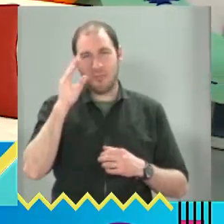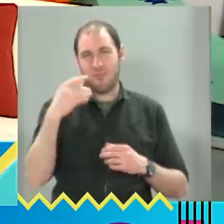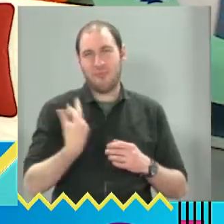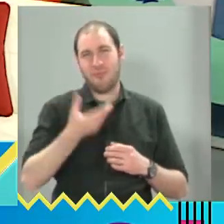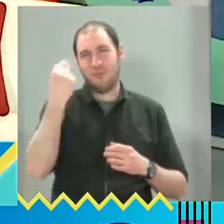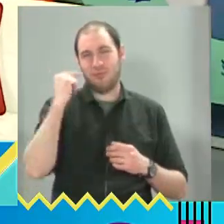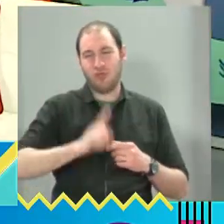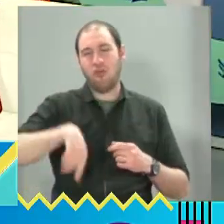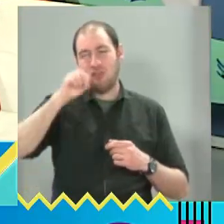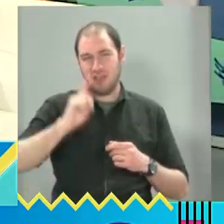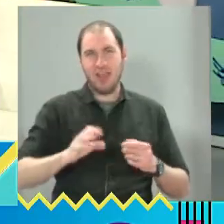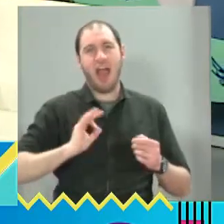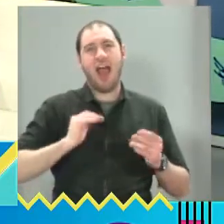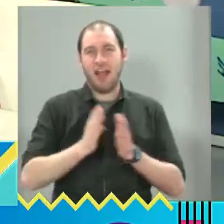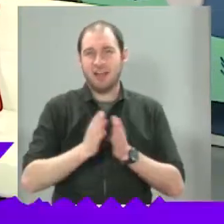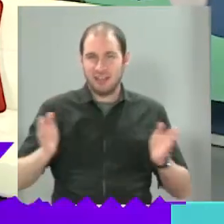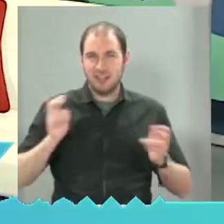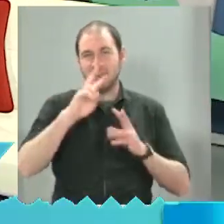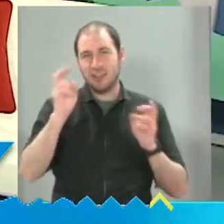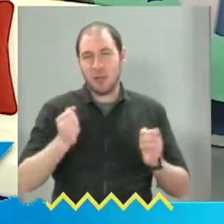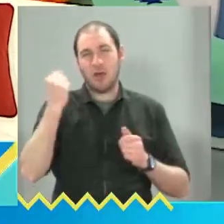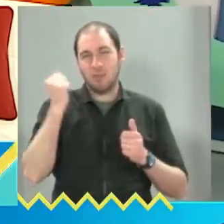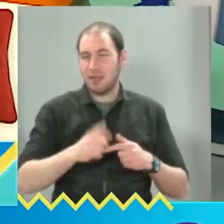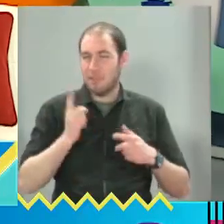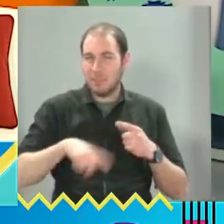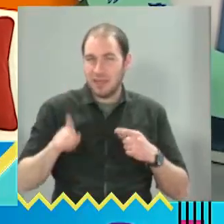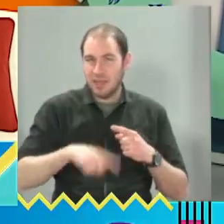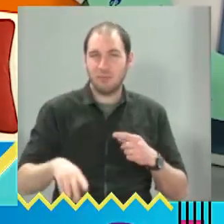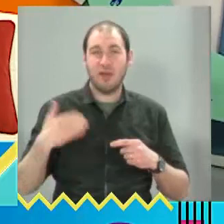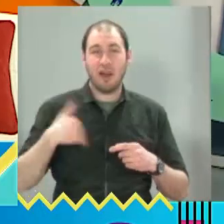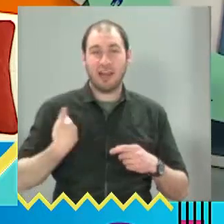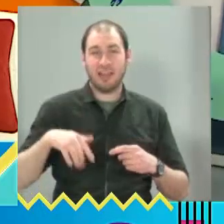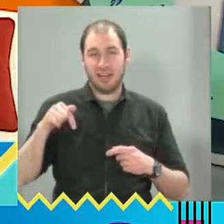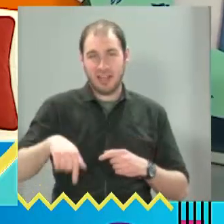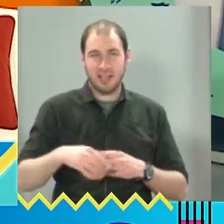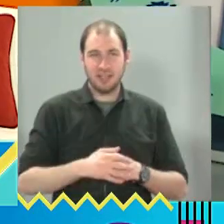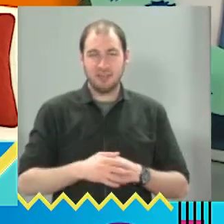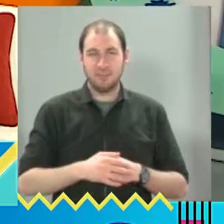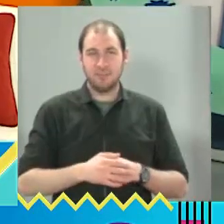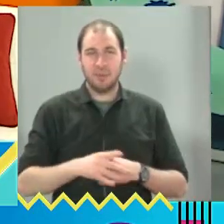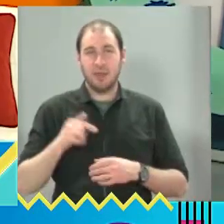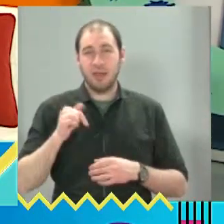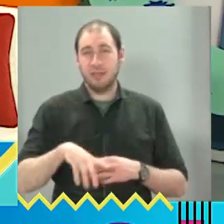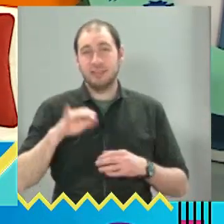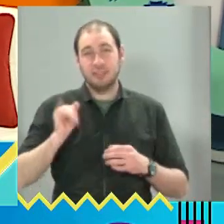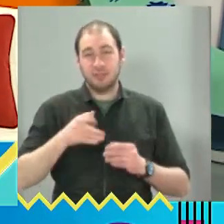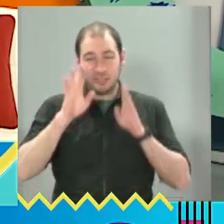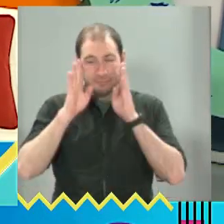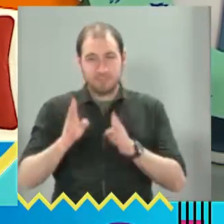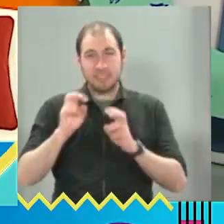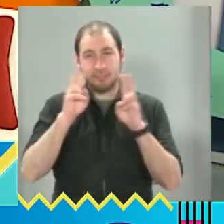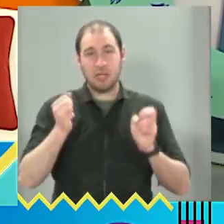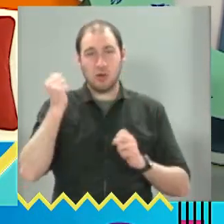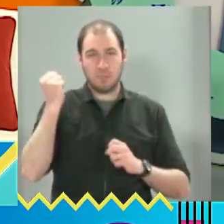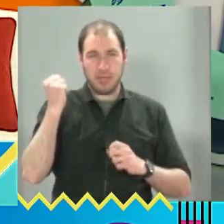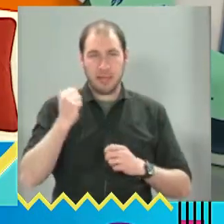del día. Del año. Del día, y obviamente Argentina en este contexto no deja de estar pendiente de su